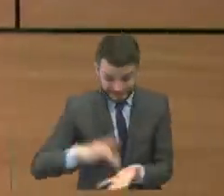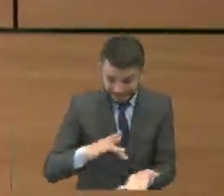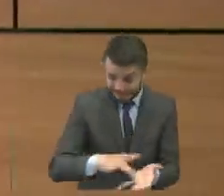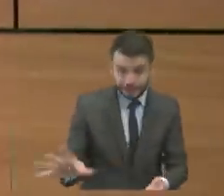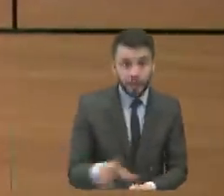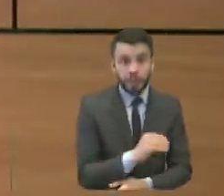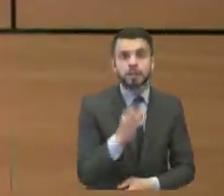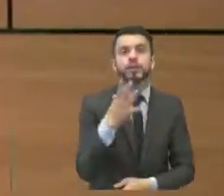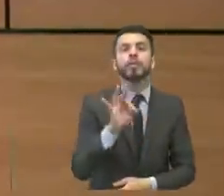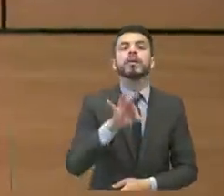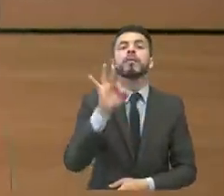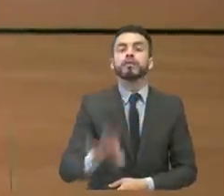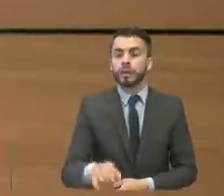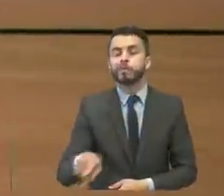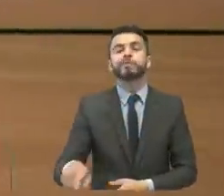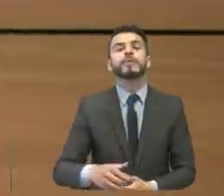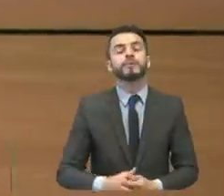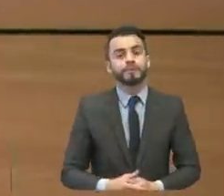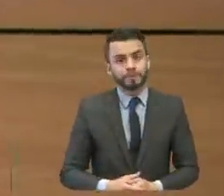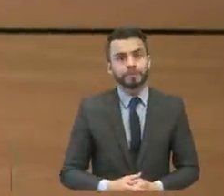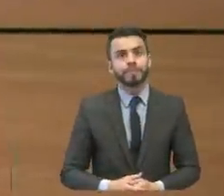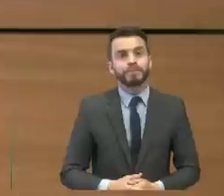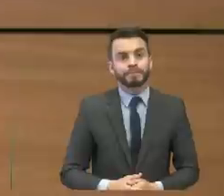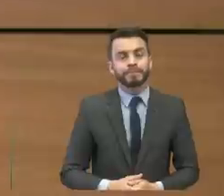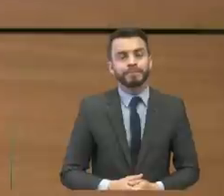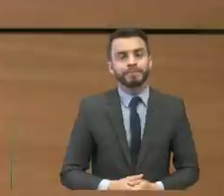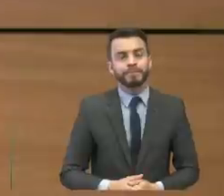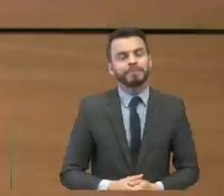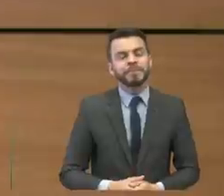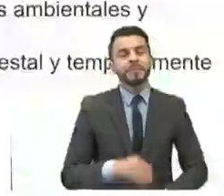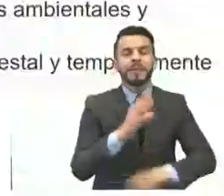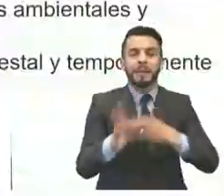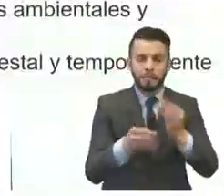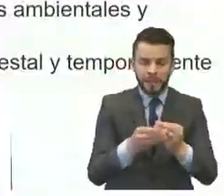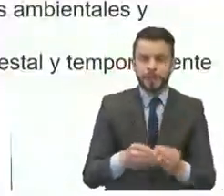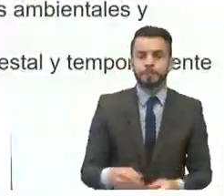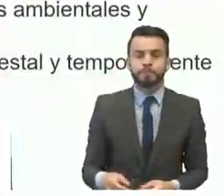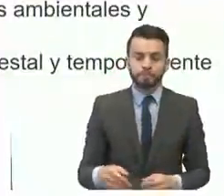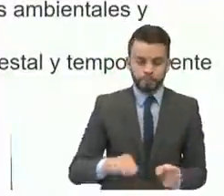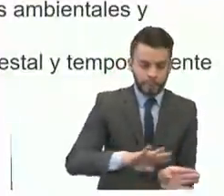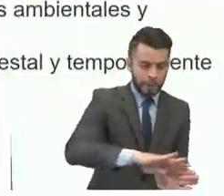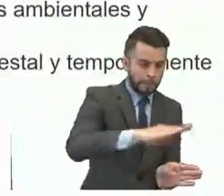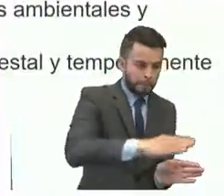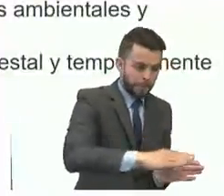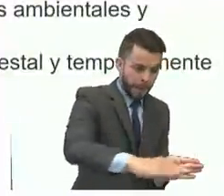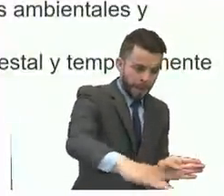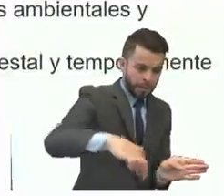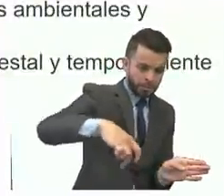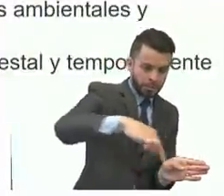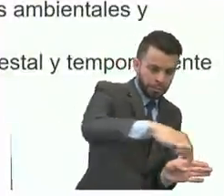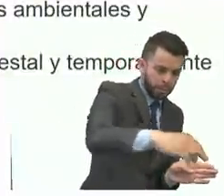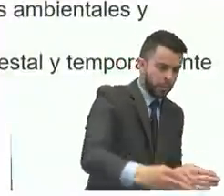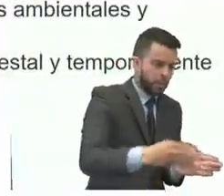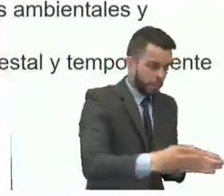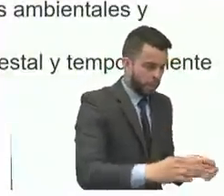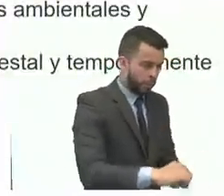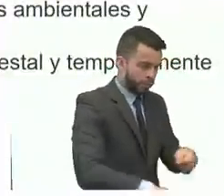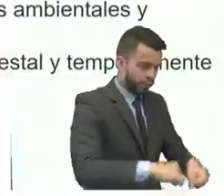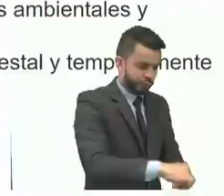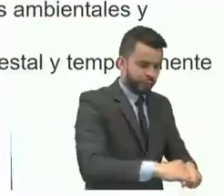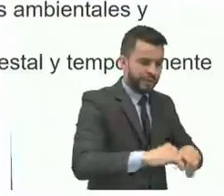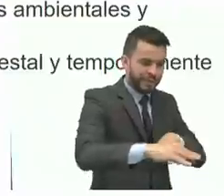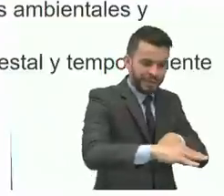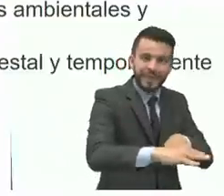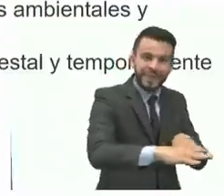corredor. Pero además, gracias a que tendremos no solamente andenes, cruces peatonales accesibles, sino